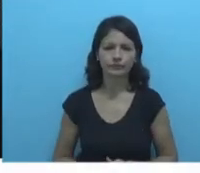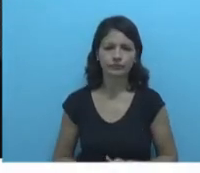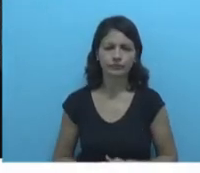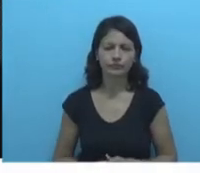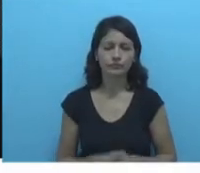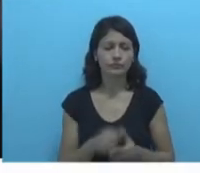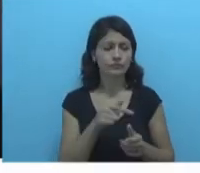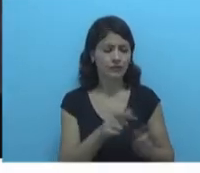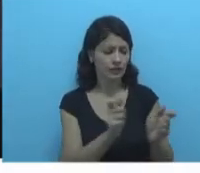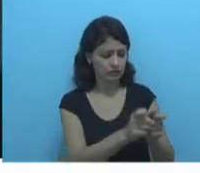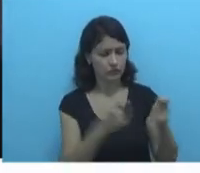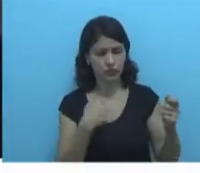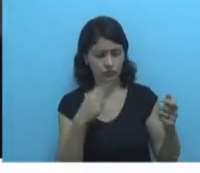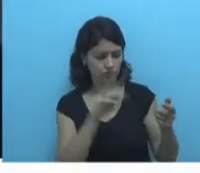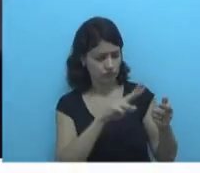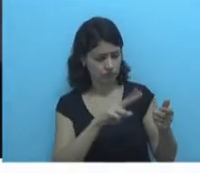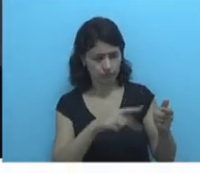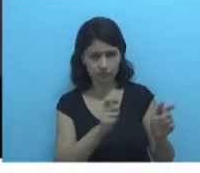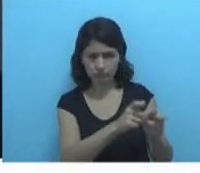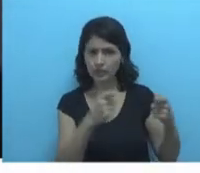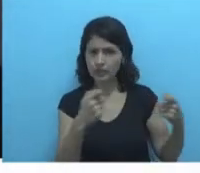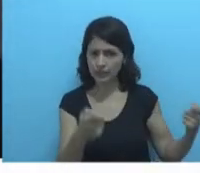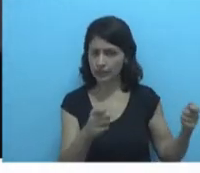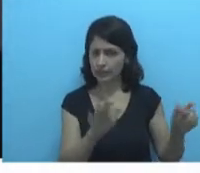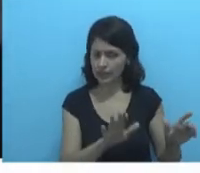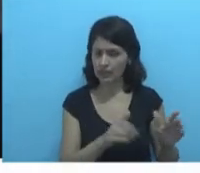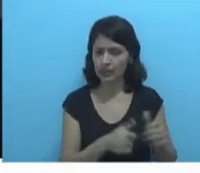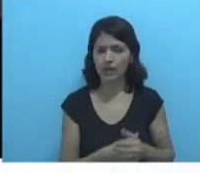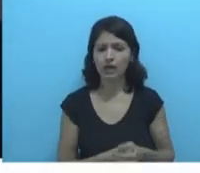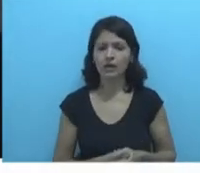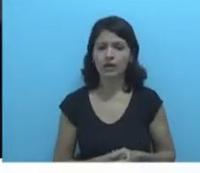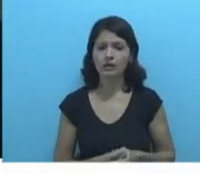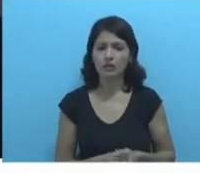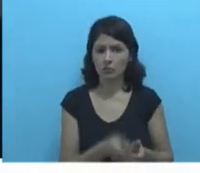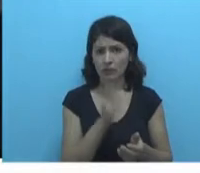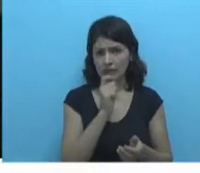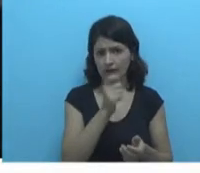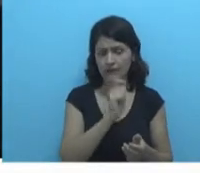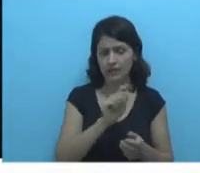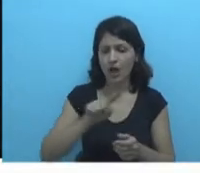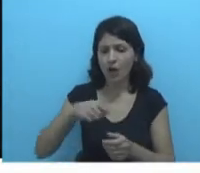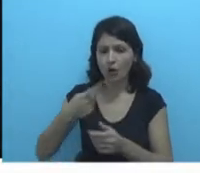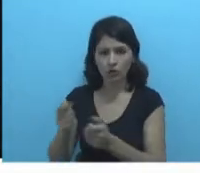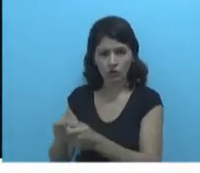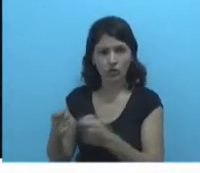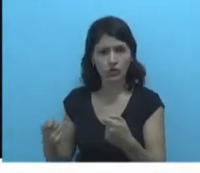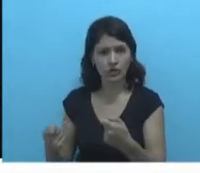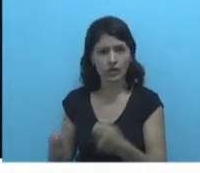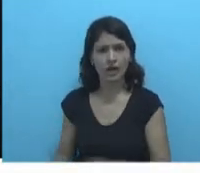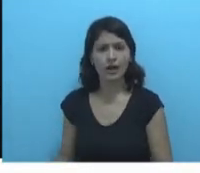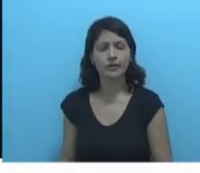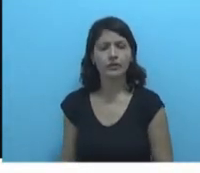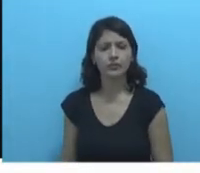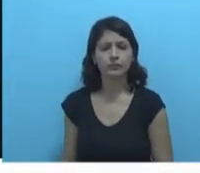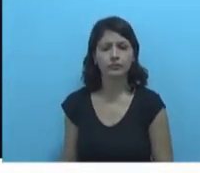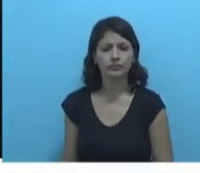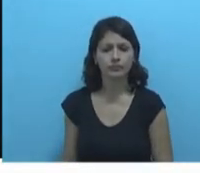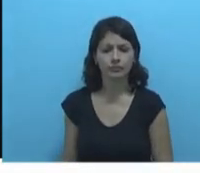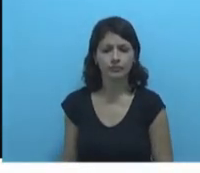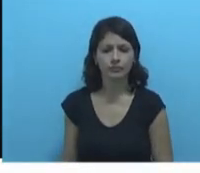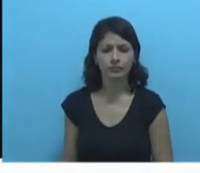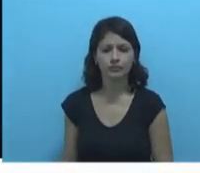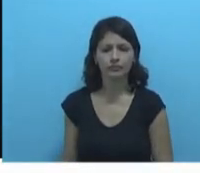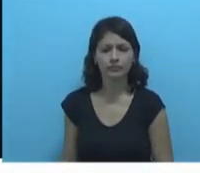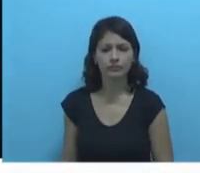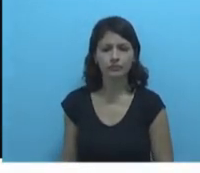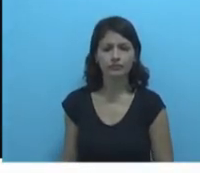un diario de Rufino, yo voy a hacer referencia solamente a otro diario, a un periodista, Germán de los Santos, diario La